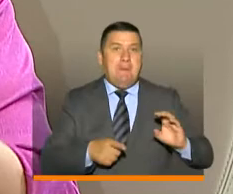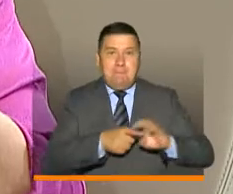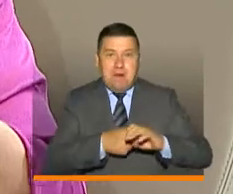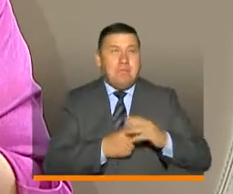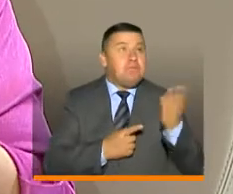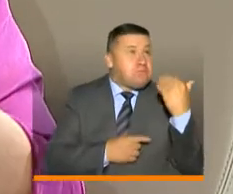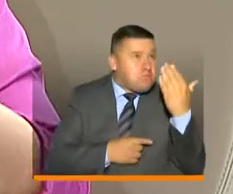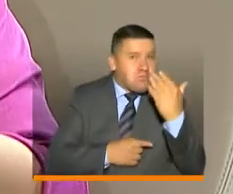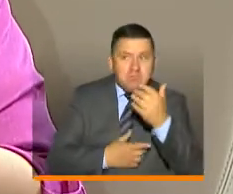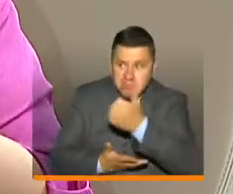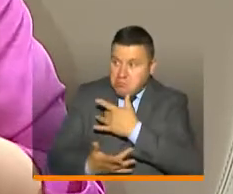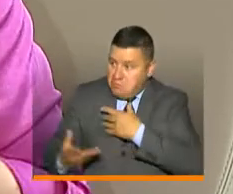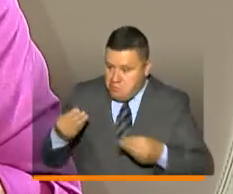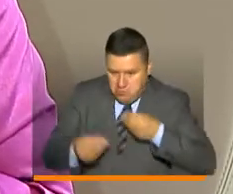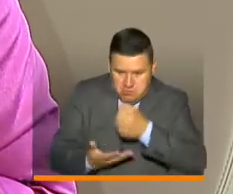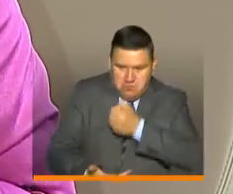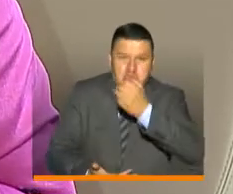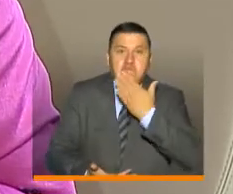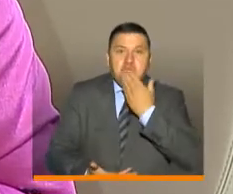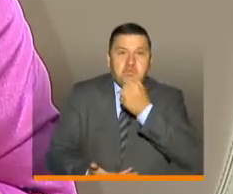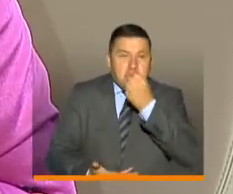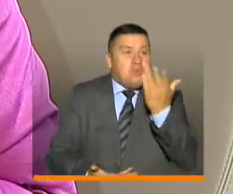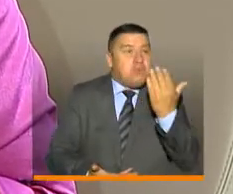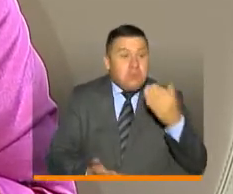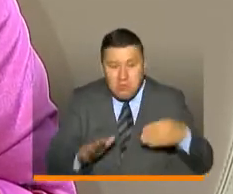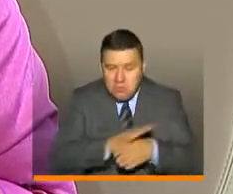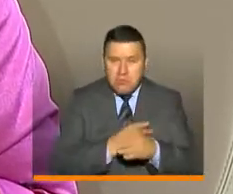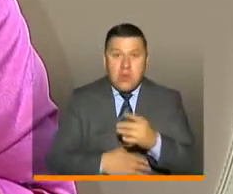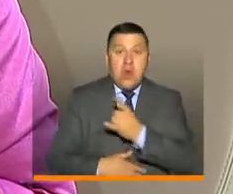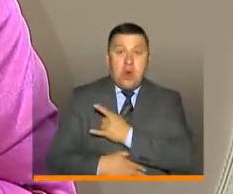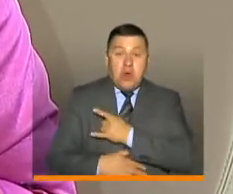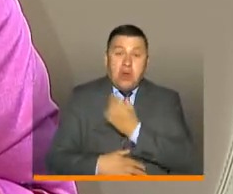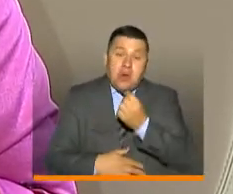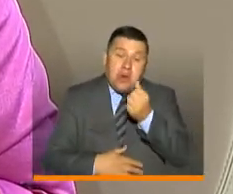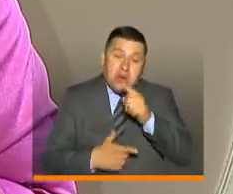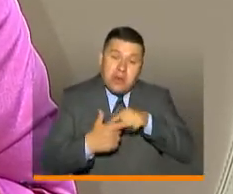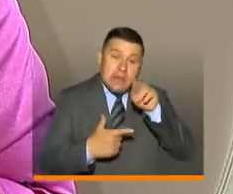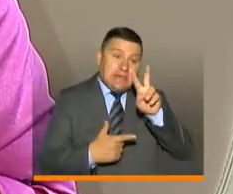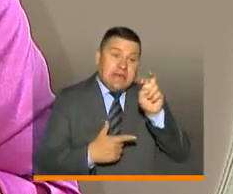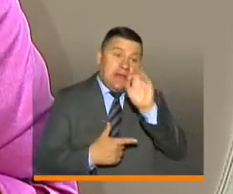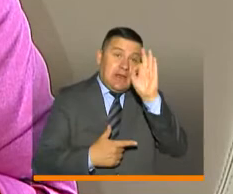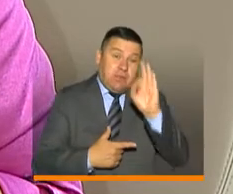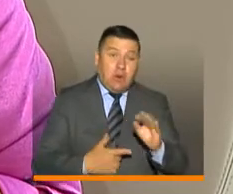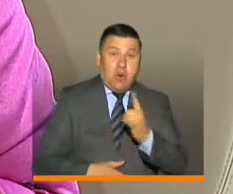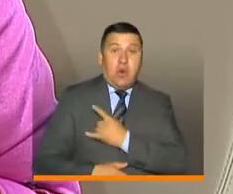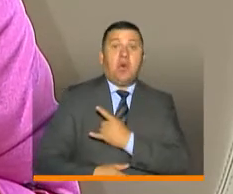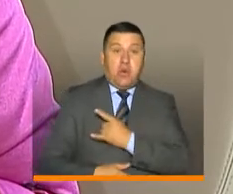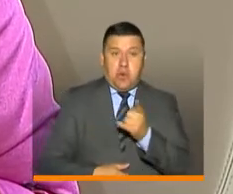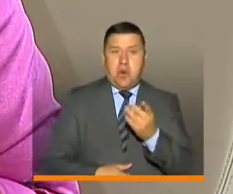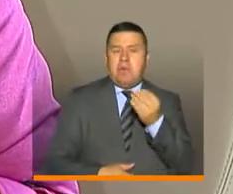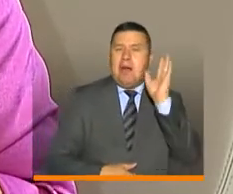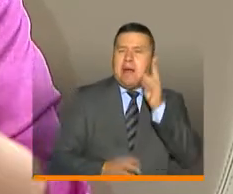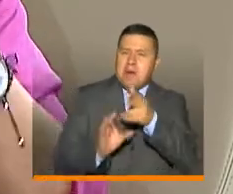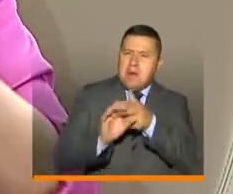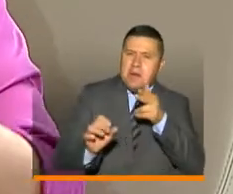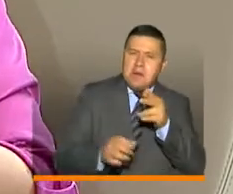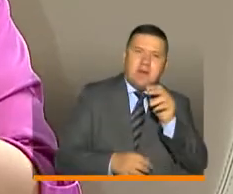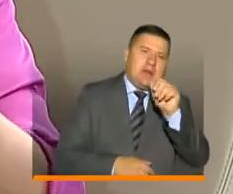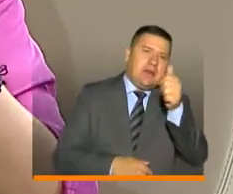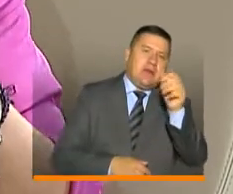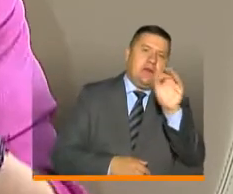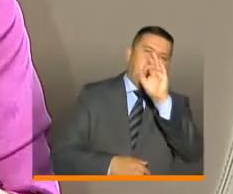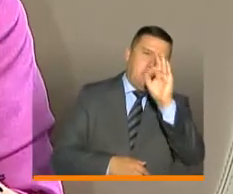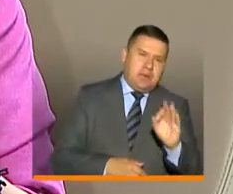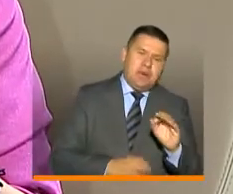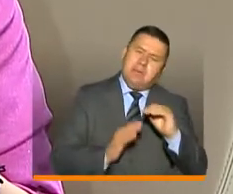matrícula. La respuesta de las universidades deja ver que en promedio el 70% de las universidades tuvo una deserción de